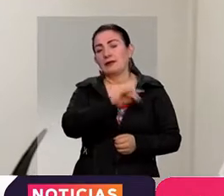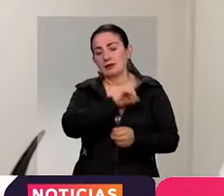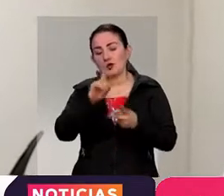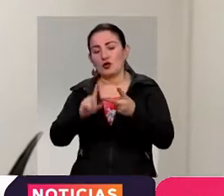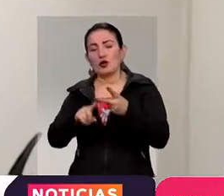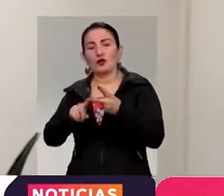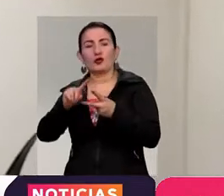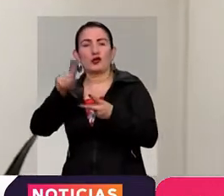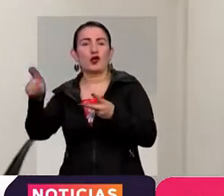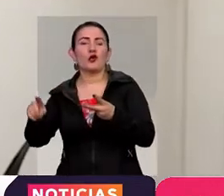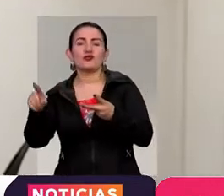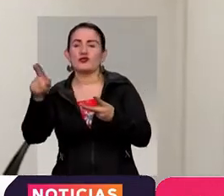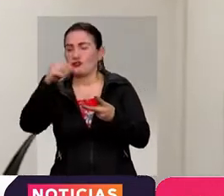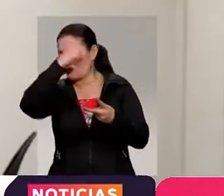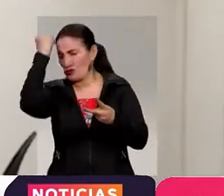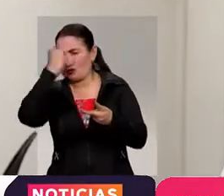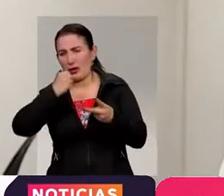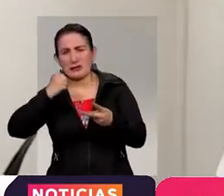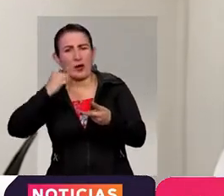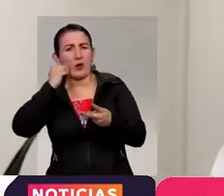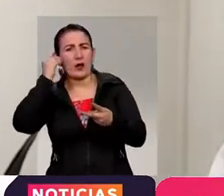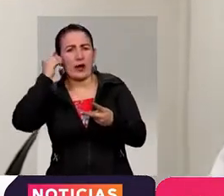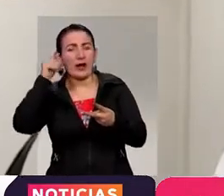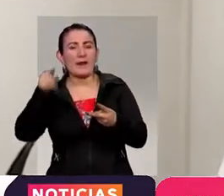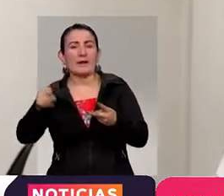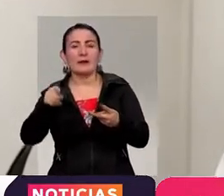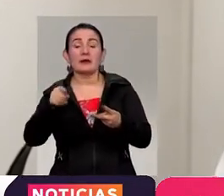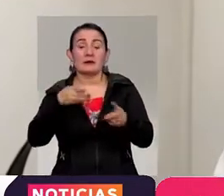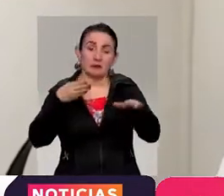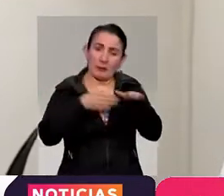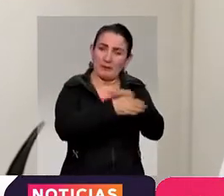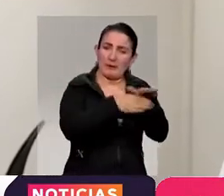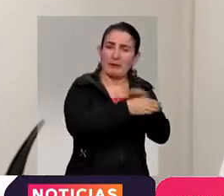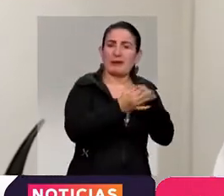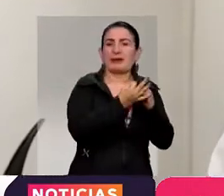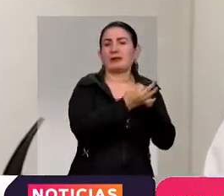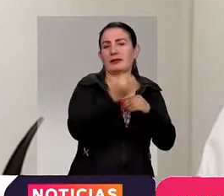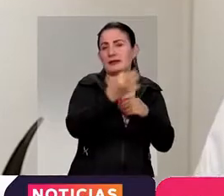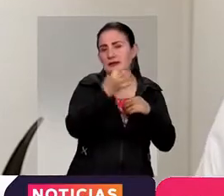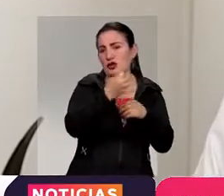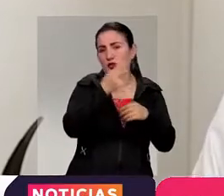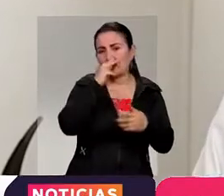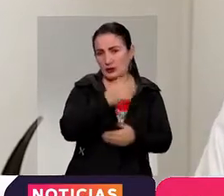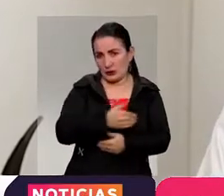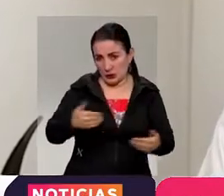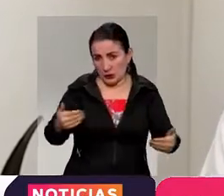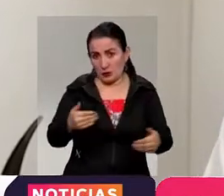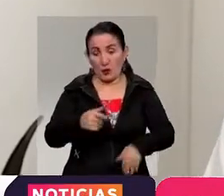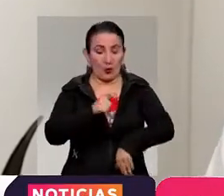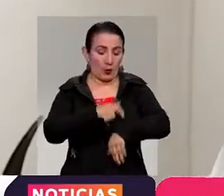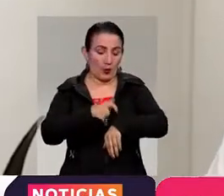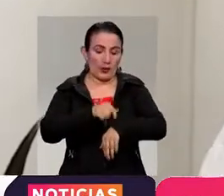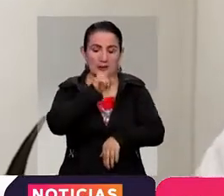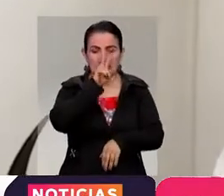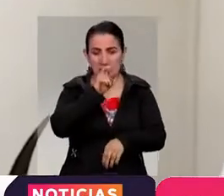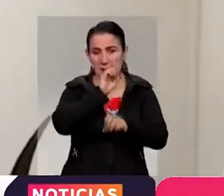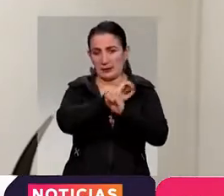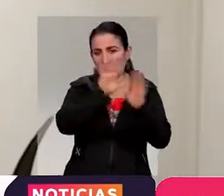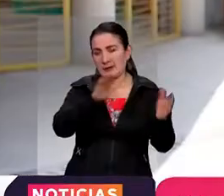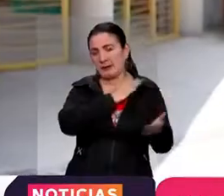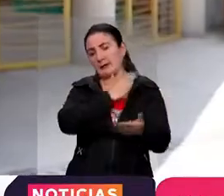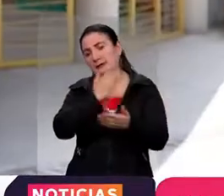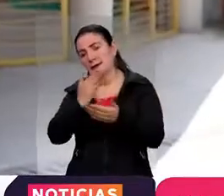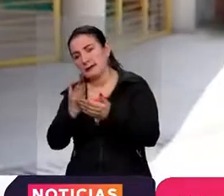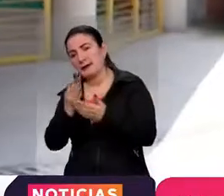Soacha. Estos dos CDI tendrán una capacidad para 300 alumnos cada uno, la entrada, hora de entrada es 7 de la mañana a 3 de la